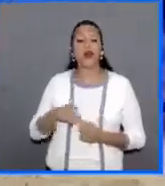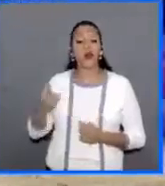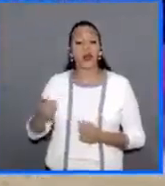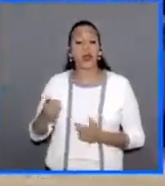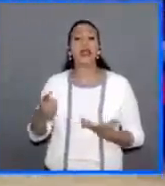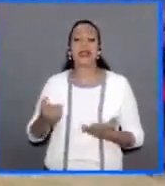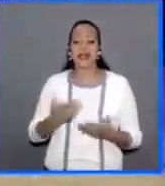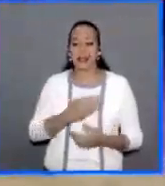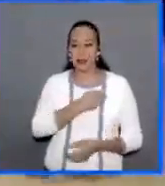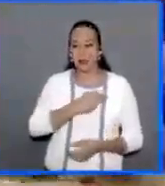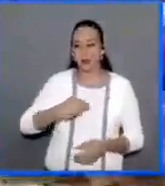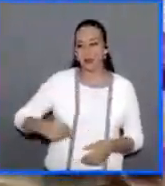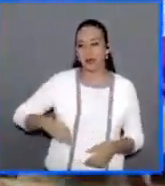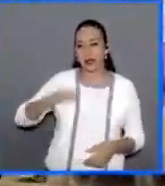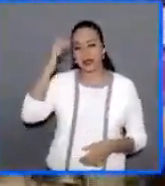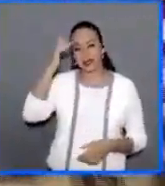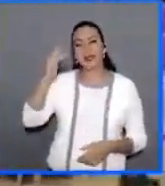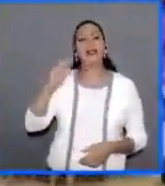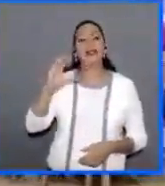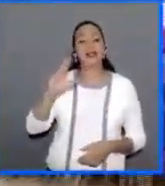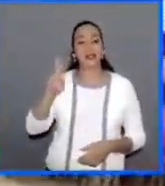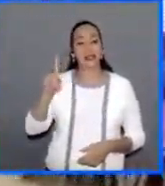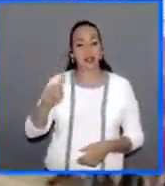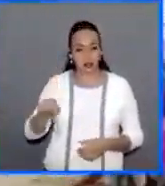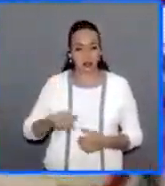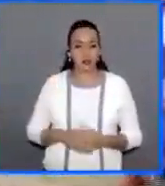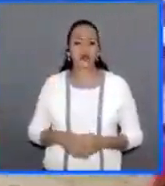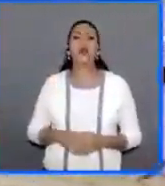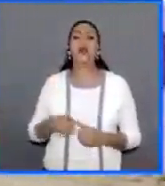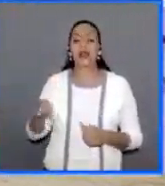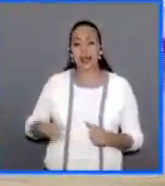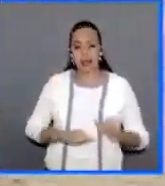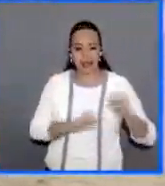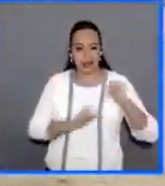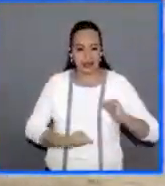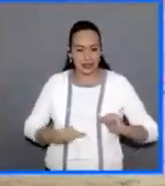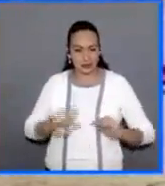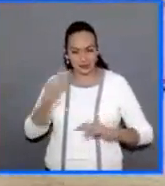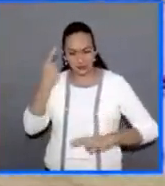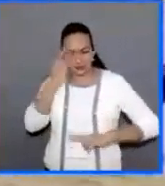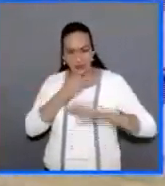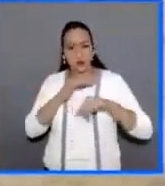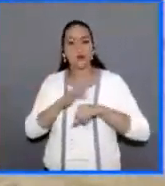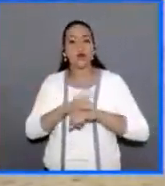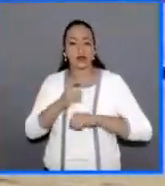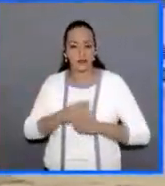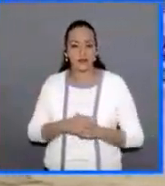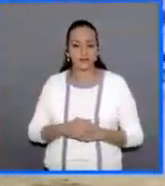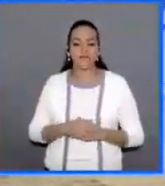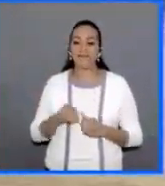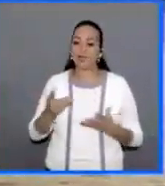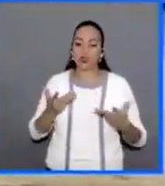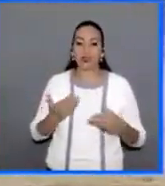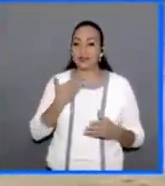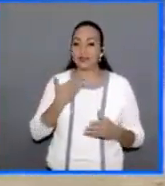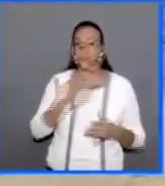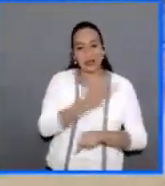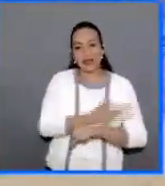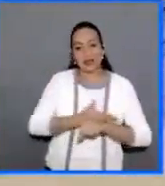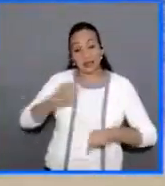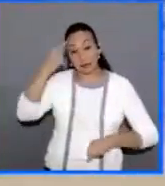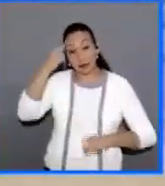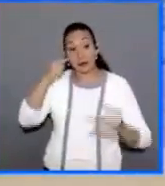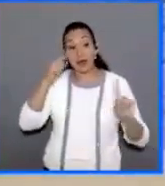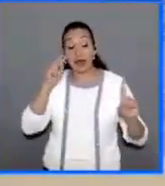Santa Cruz Huatulco efectuada por el ayuntamiento. Lo anterior, pues no se llevó a cabo el procedimiento para acreditar la existencia